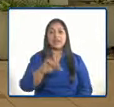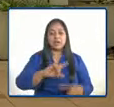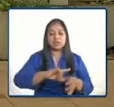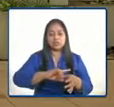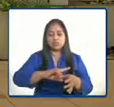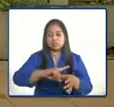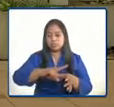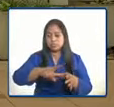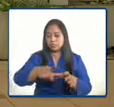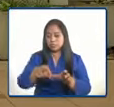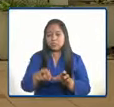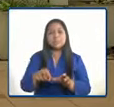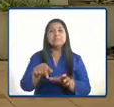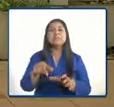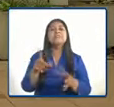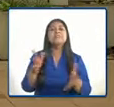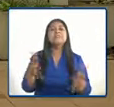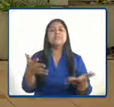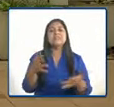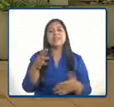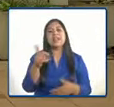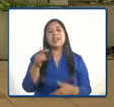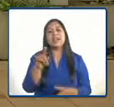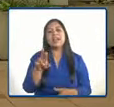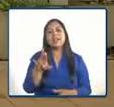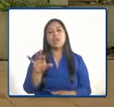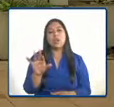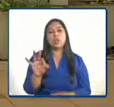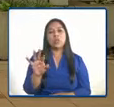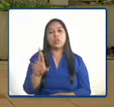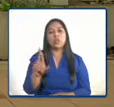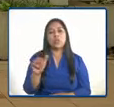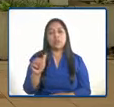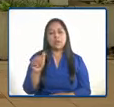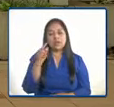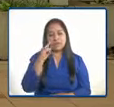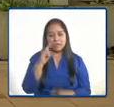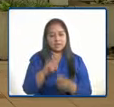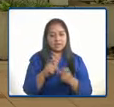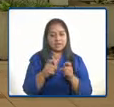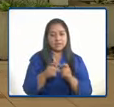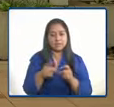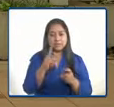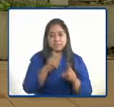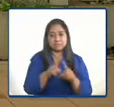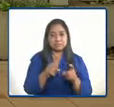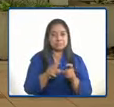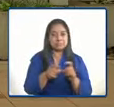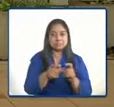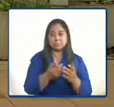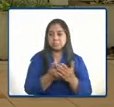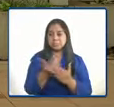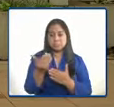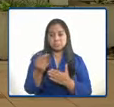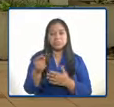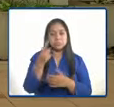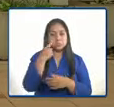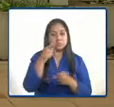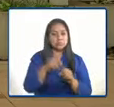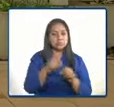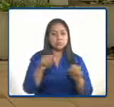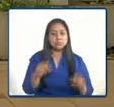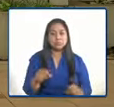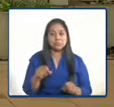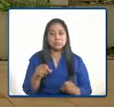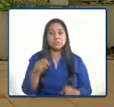Aurora. Este radar pues estamos cambiando, renovando un radar primario totalmente nuevo con sistema